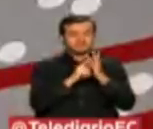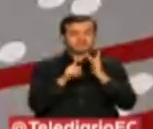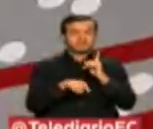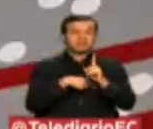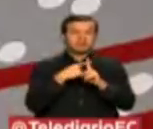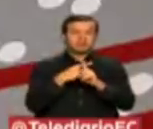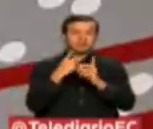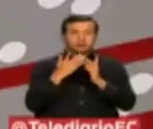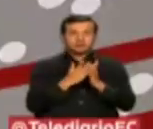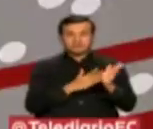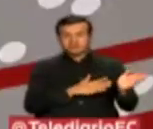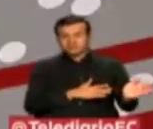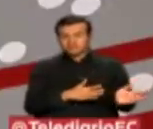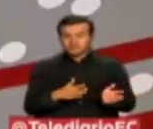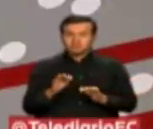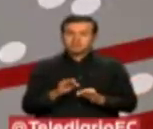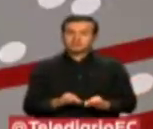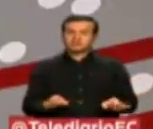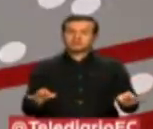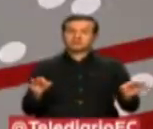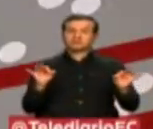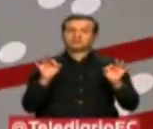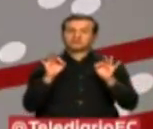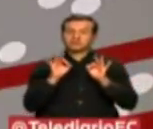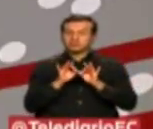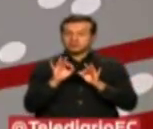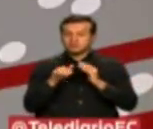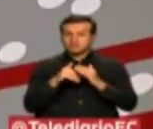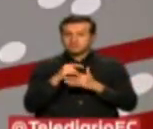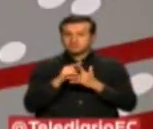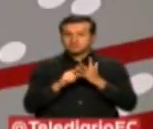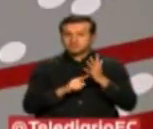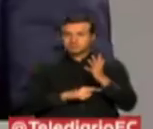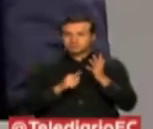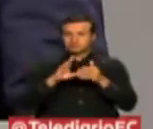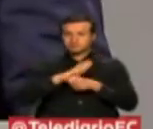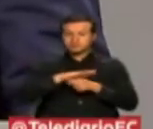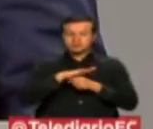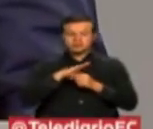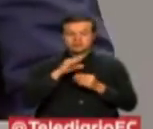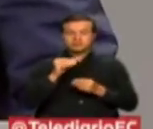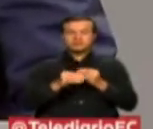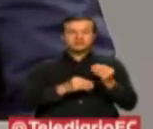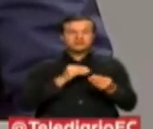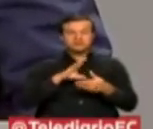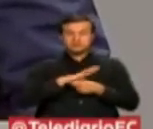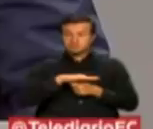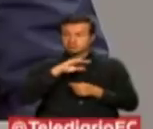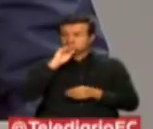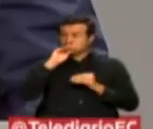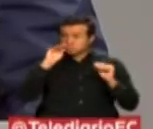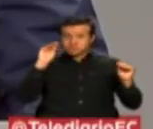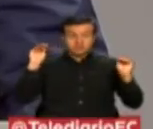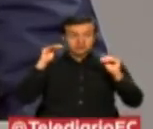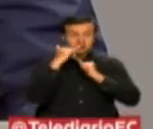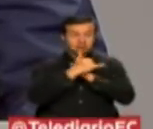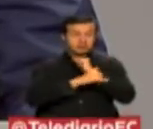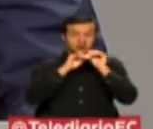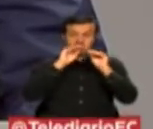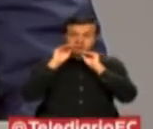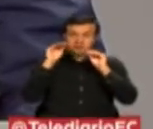riqueza ictiológica, que es fundamental para la seguridad alimentaria. ¿Qué hace la Cancillería, entre tanto? ¿Hay advertencias a los